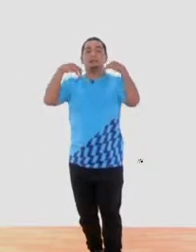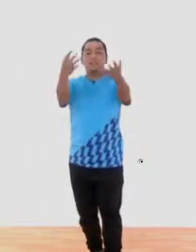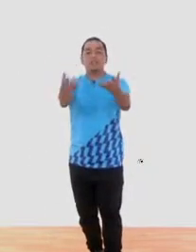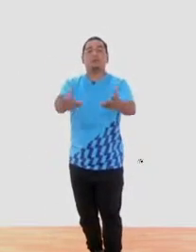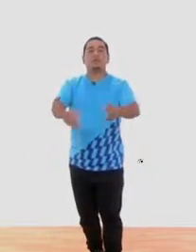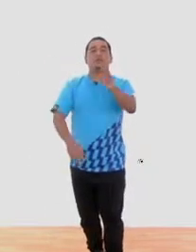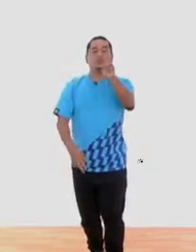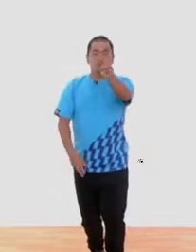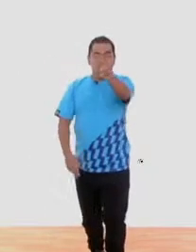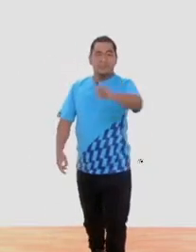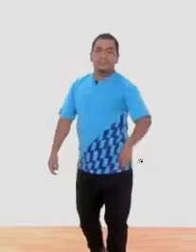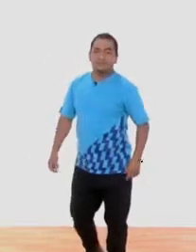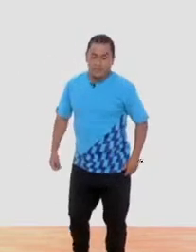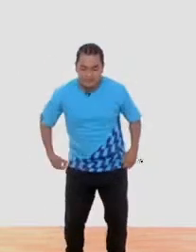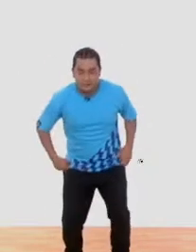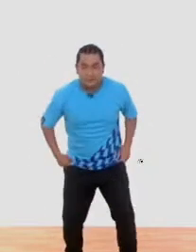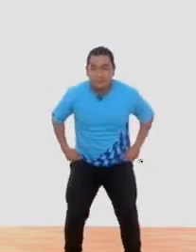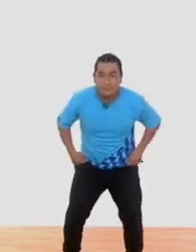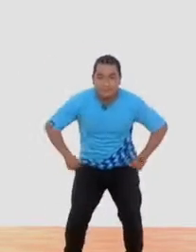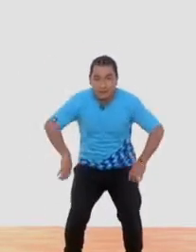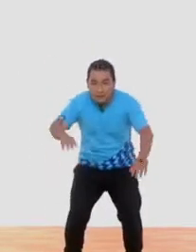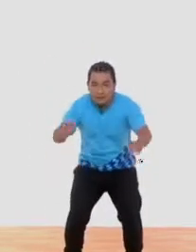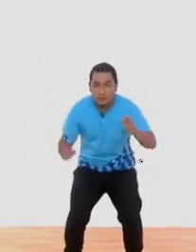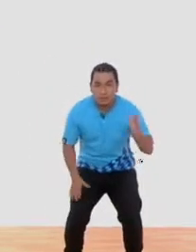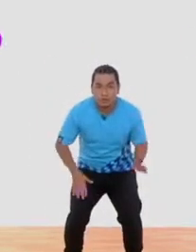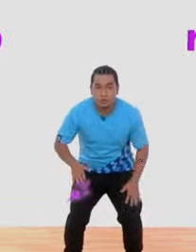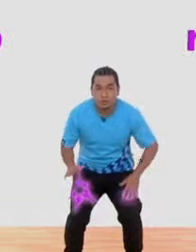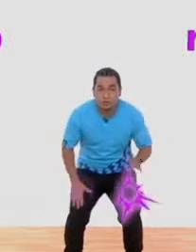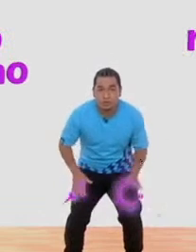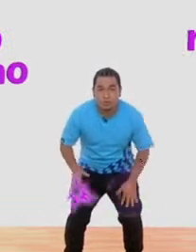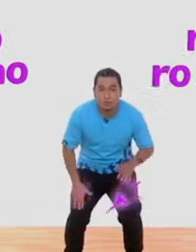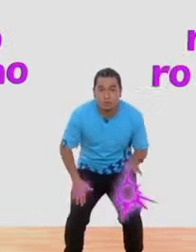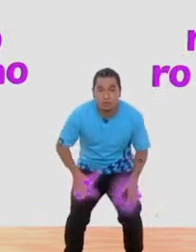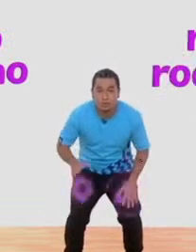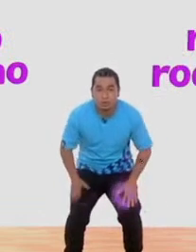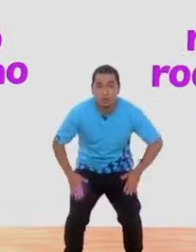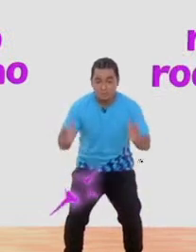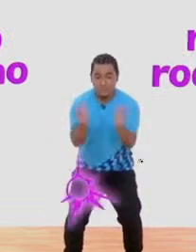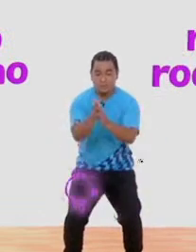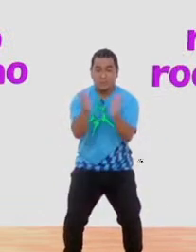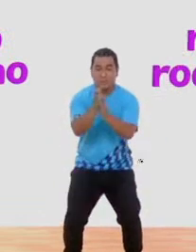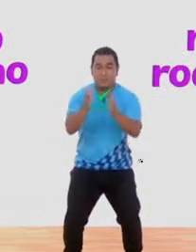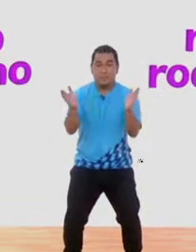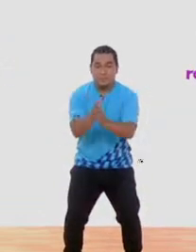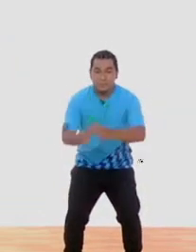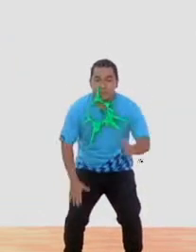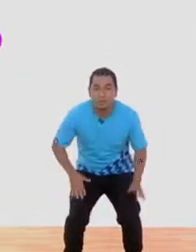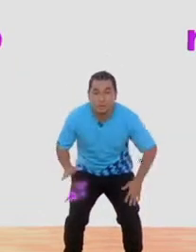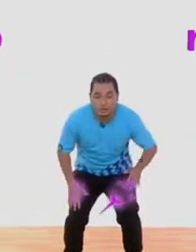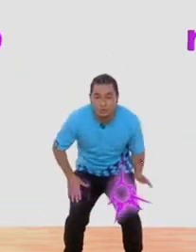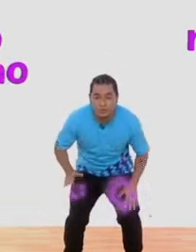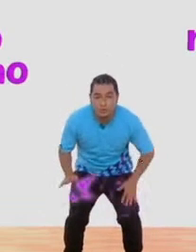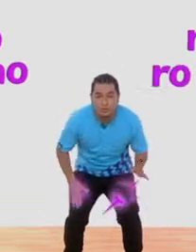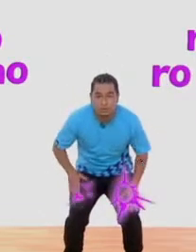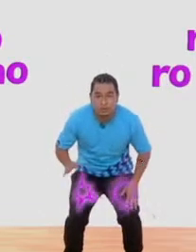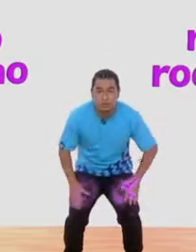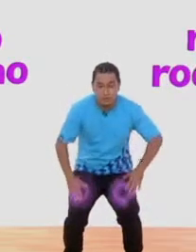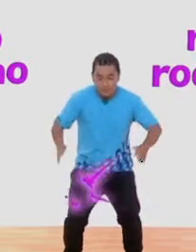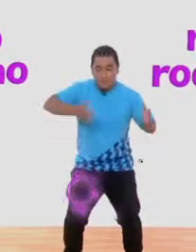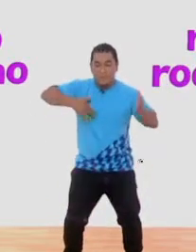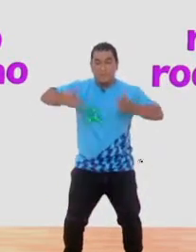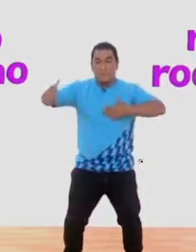With them. Ahora repítelo conmigo okay. Dos veces más. Cámbiate no un poquito. Rocoto, no hi,